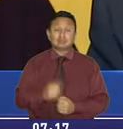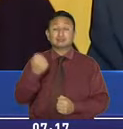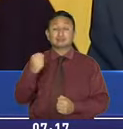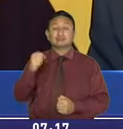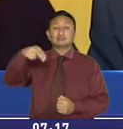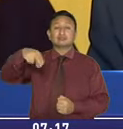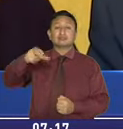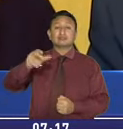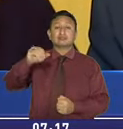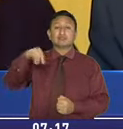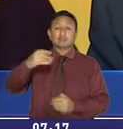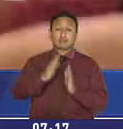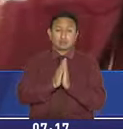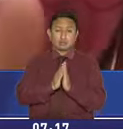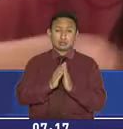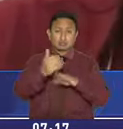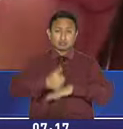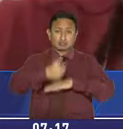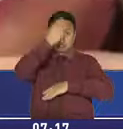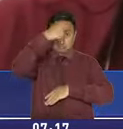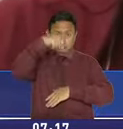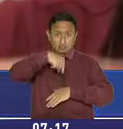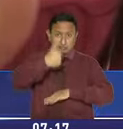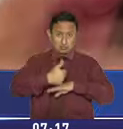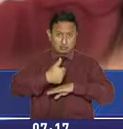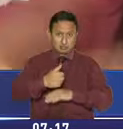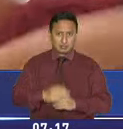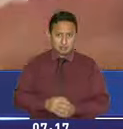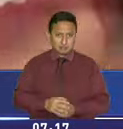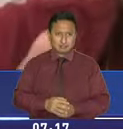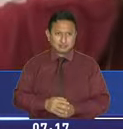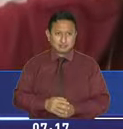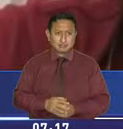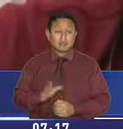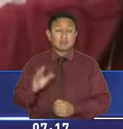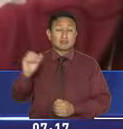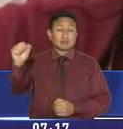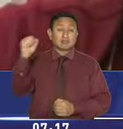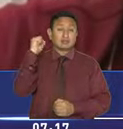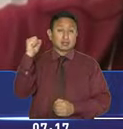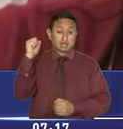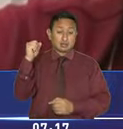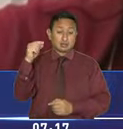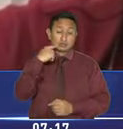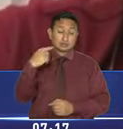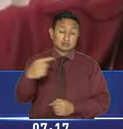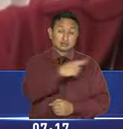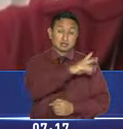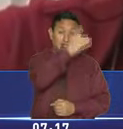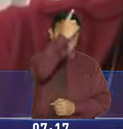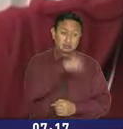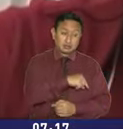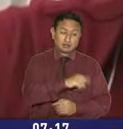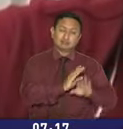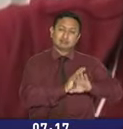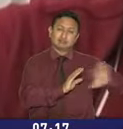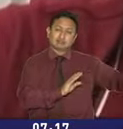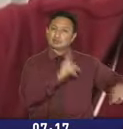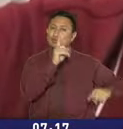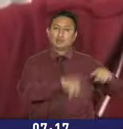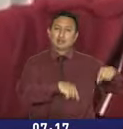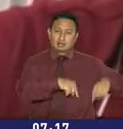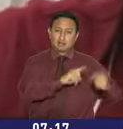En derecho, previsiblemente, debería revocarse la resolución del juez de Manglar Alto, con lo cual el señor Glass tendría que regresar a